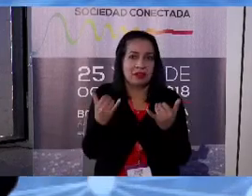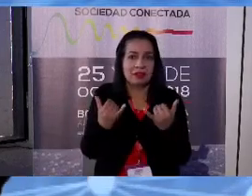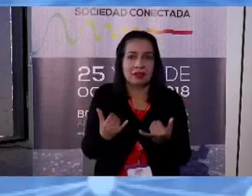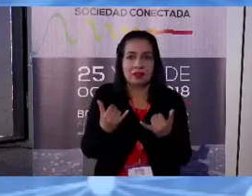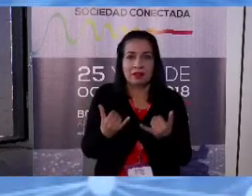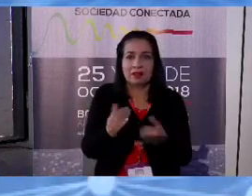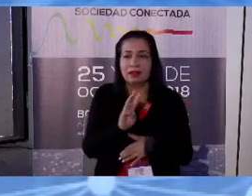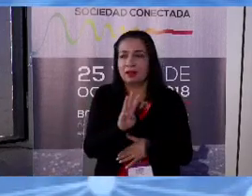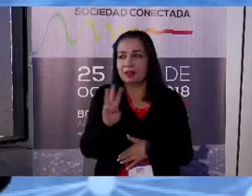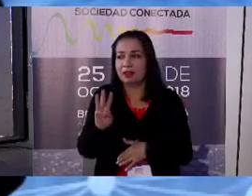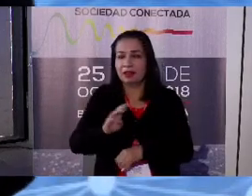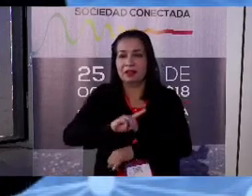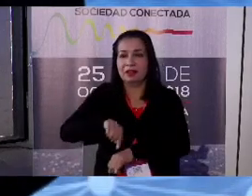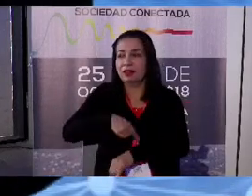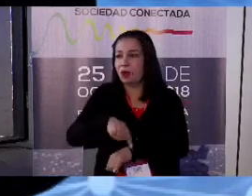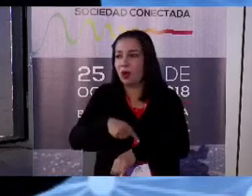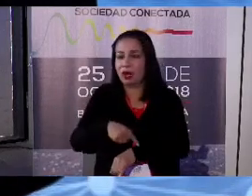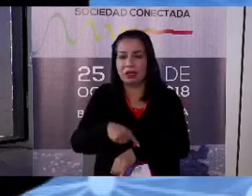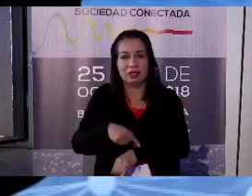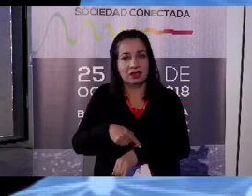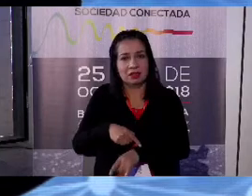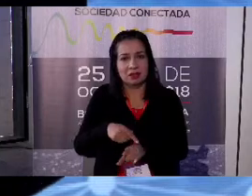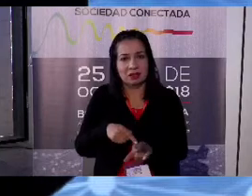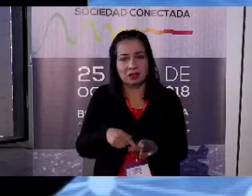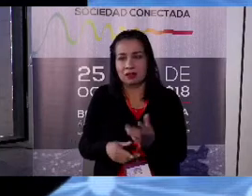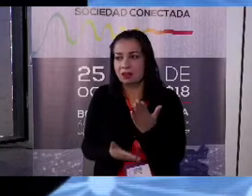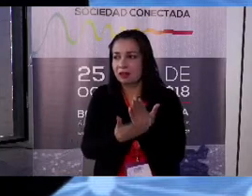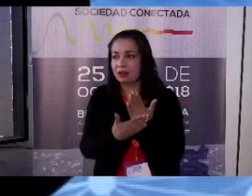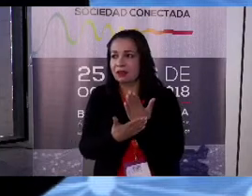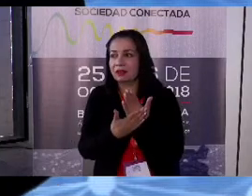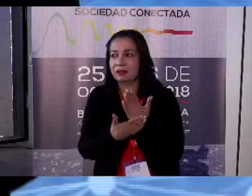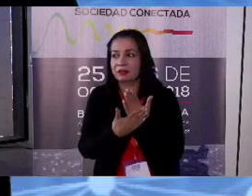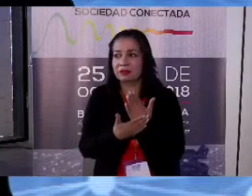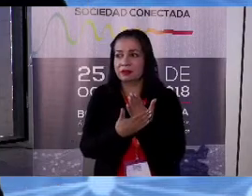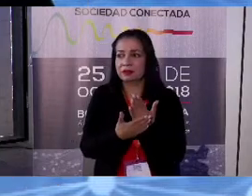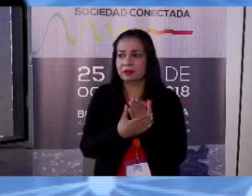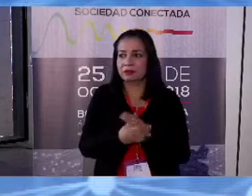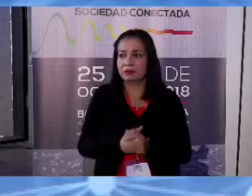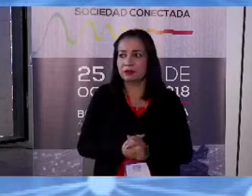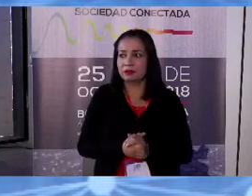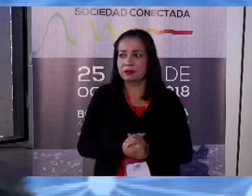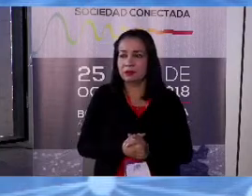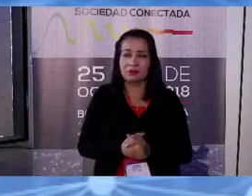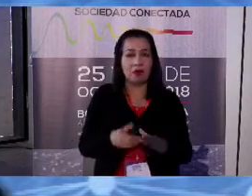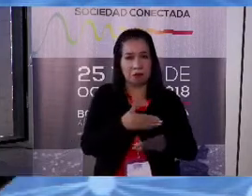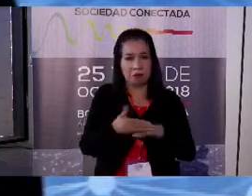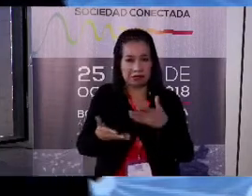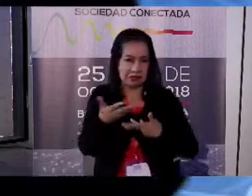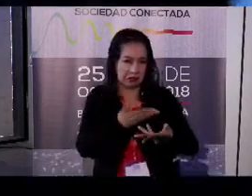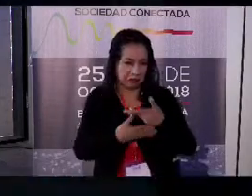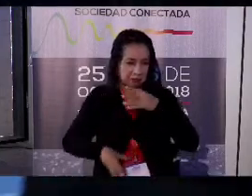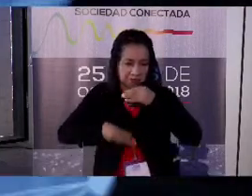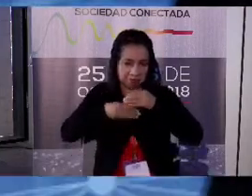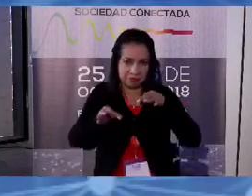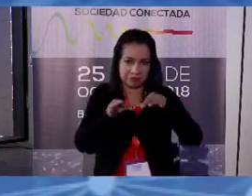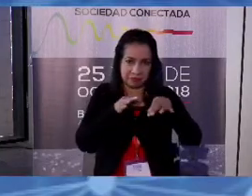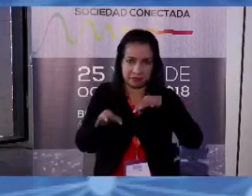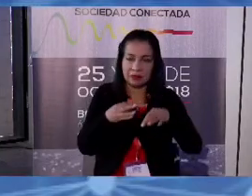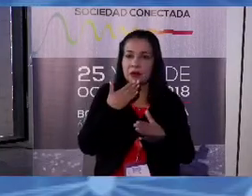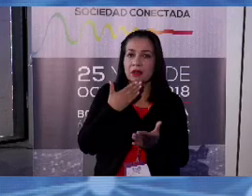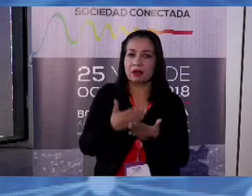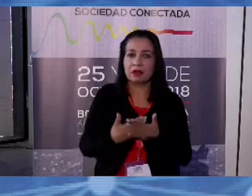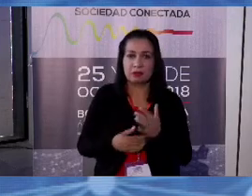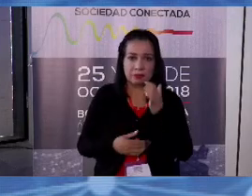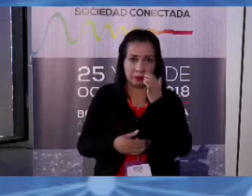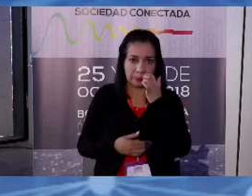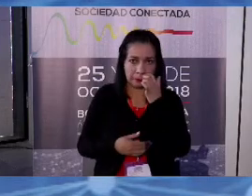horas señor moderador que en la interacción este estaremos apando Muchas gracias muchas gracias Bueno están